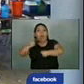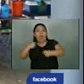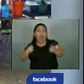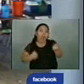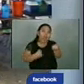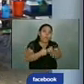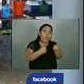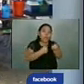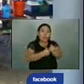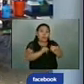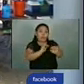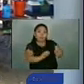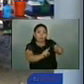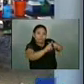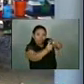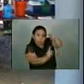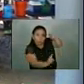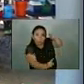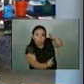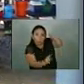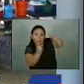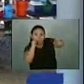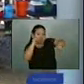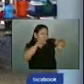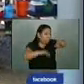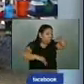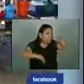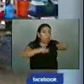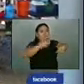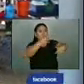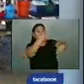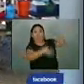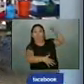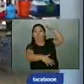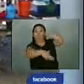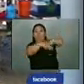rescatar a un menor que se estaba ahogando cuando fueron arrastradas por una corriente.